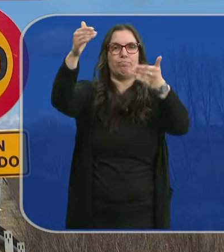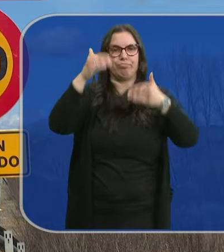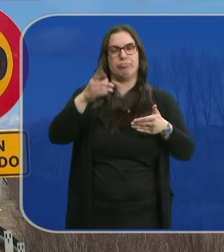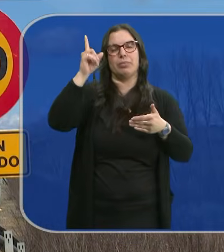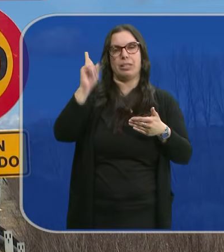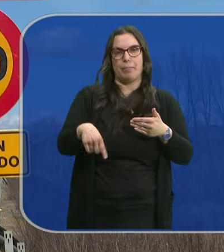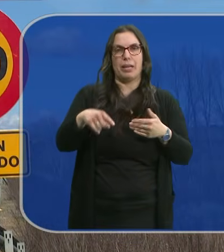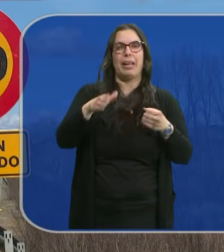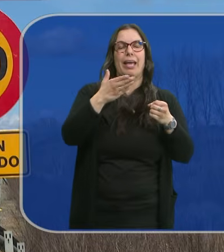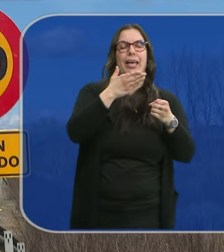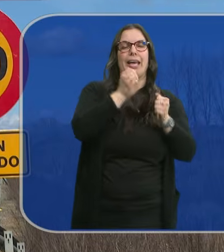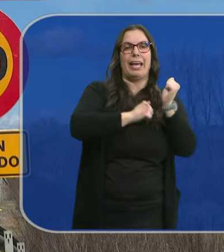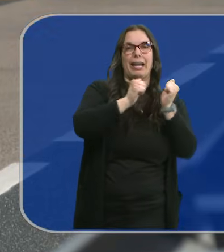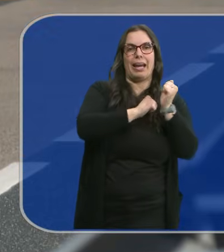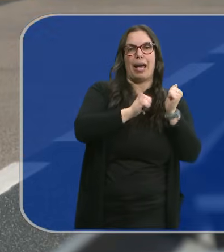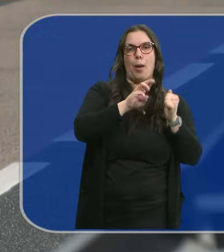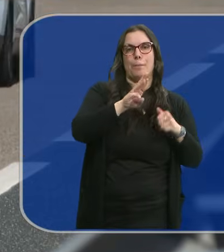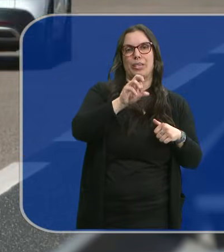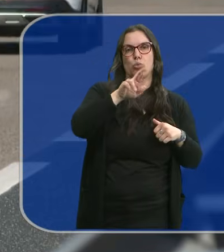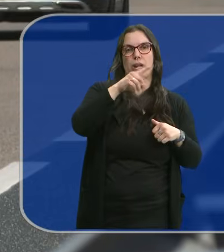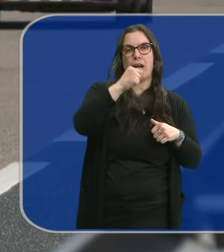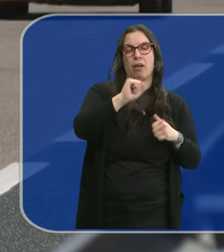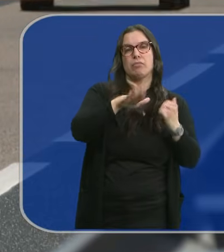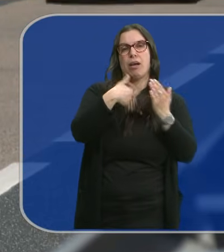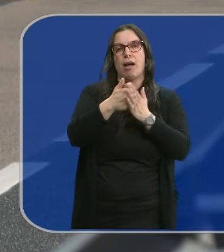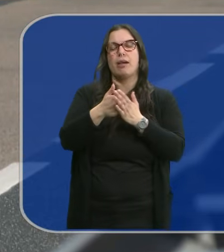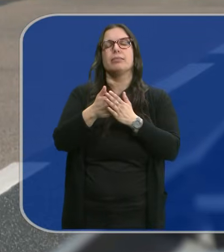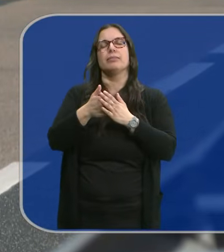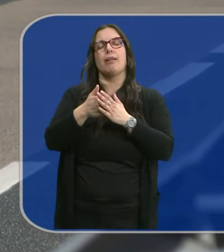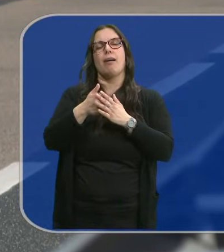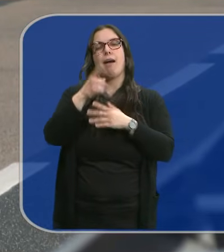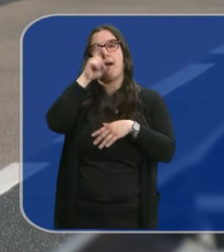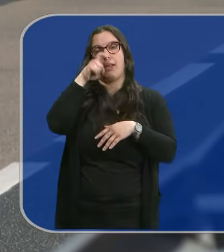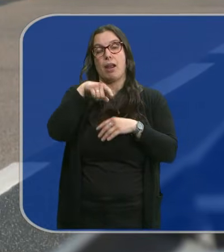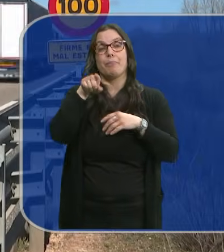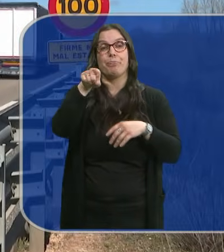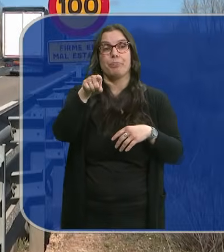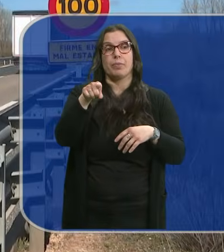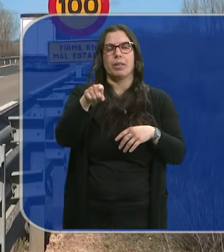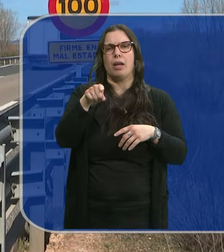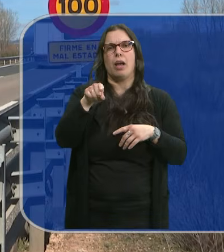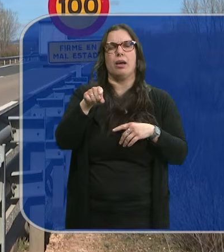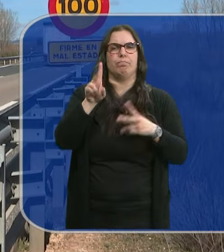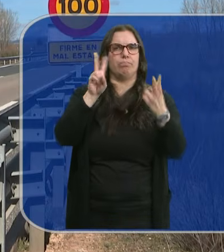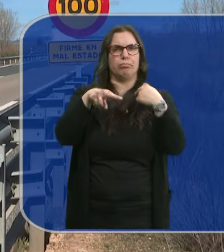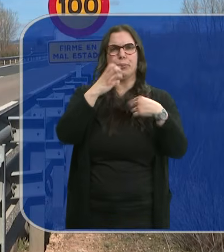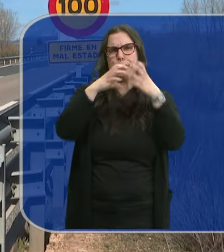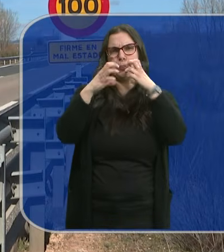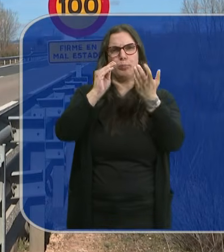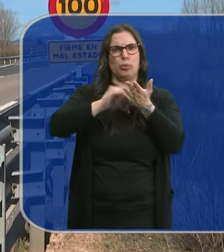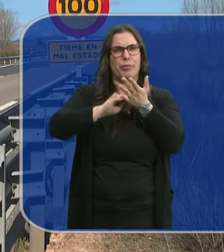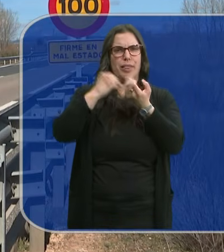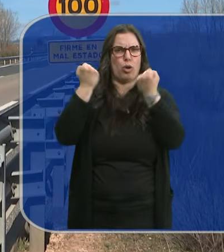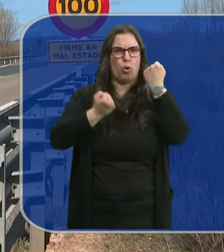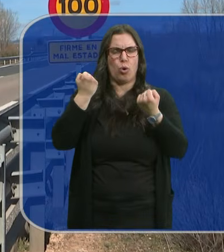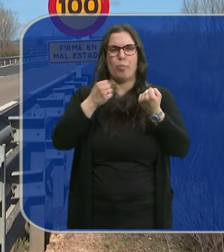de Pisuerga y Aguilar de Campo, sin descartarse su aplicación en otros puntos. En 16 años de uso, esta vía ha sido objeto de múltiples quejas de los